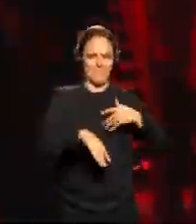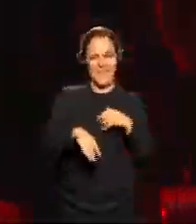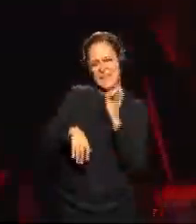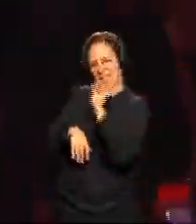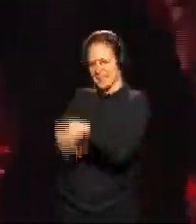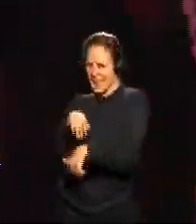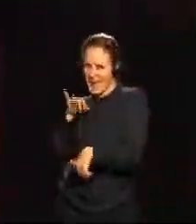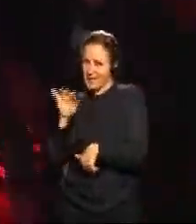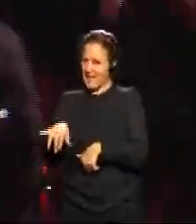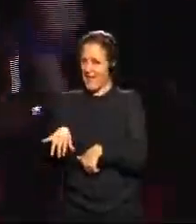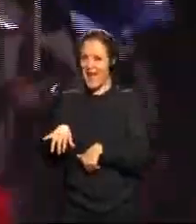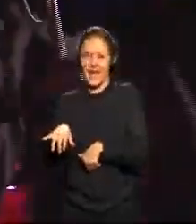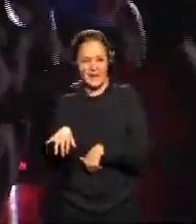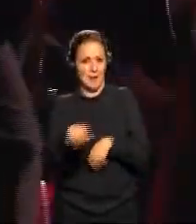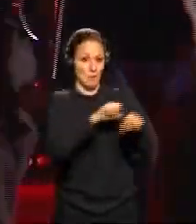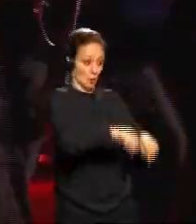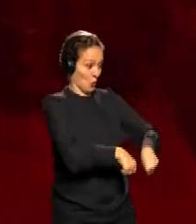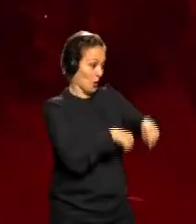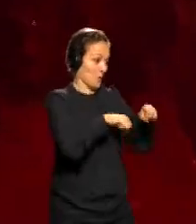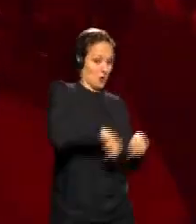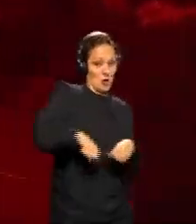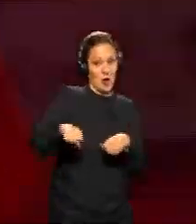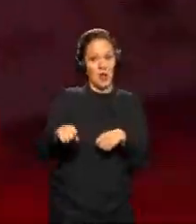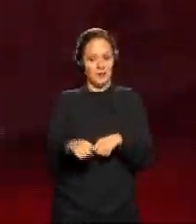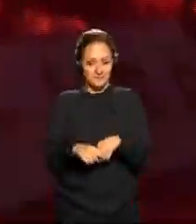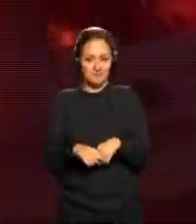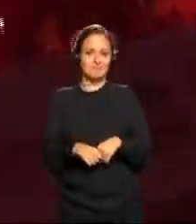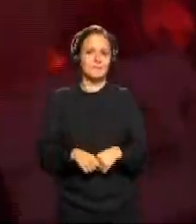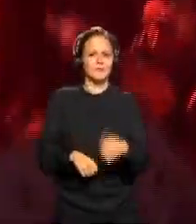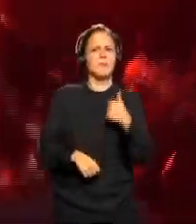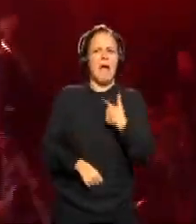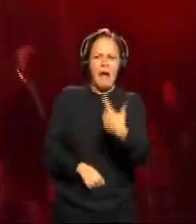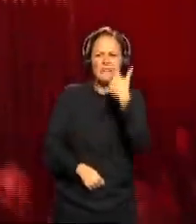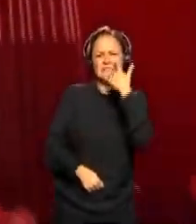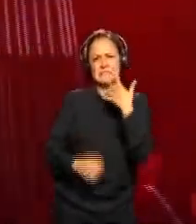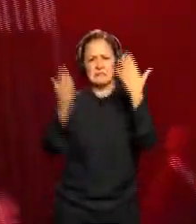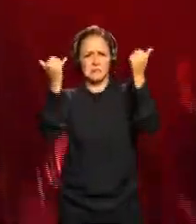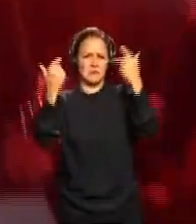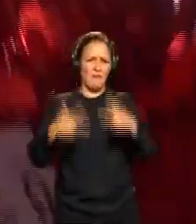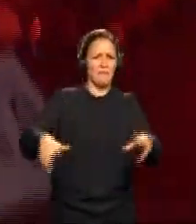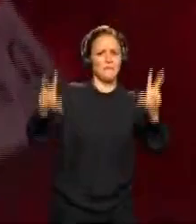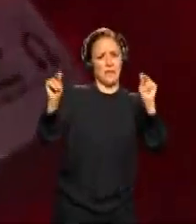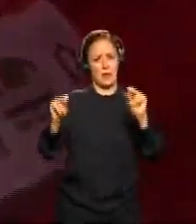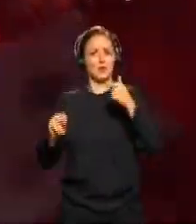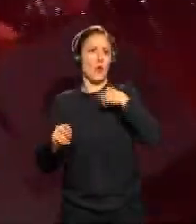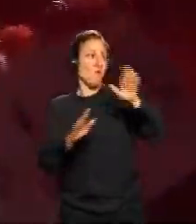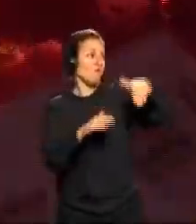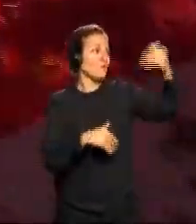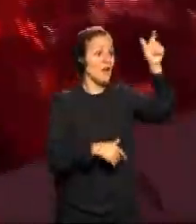Gatea, gatea, perrea, perrea, a ver si se acaba, ya está despedida.